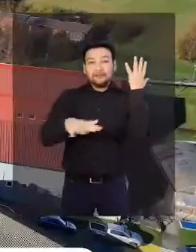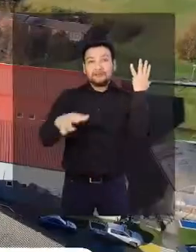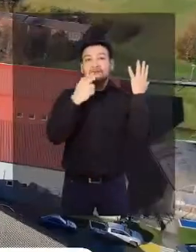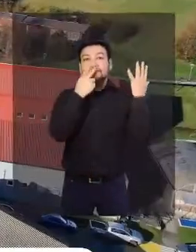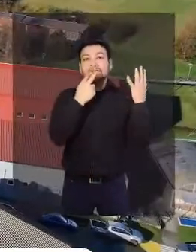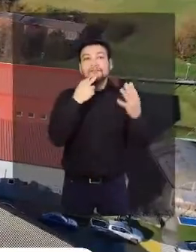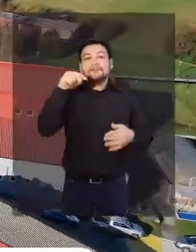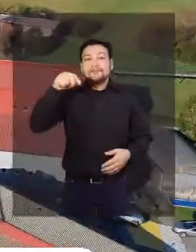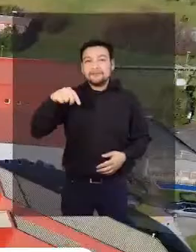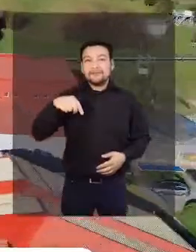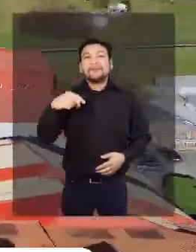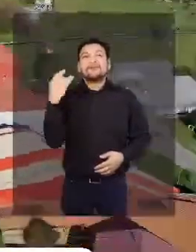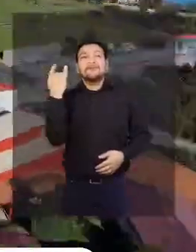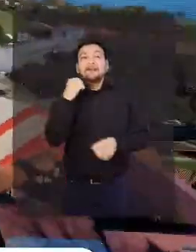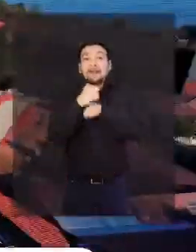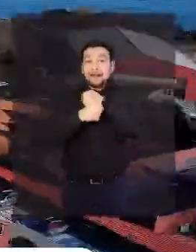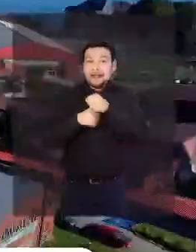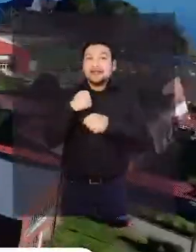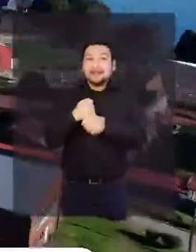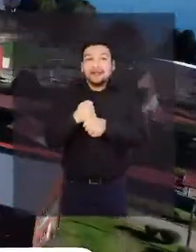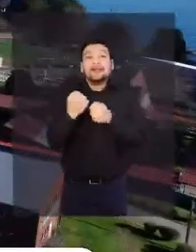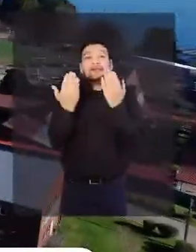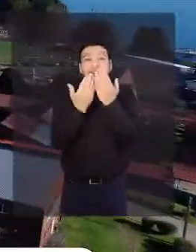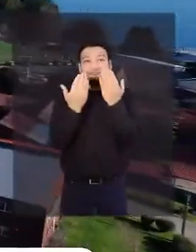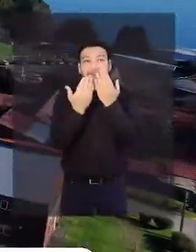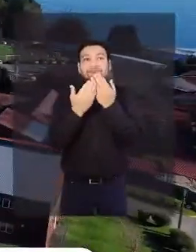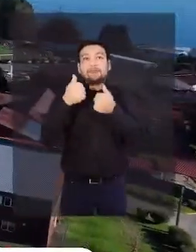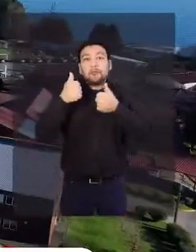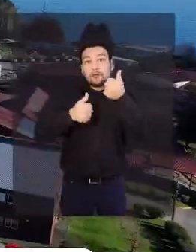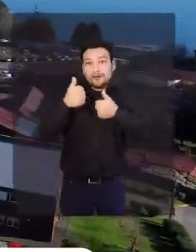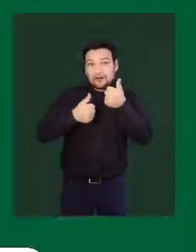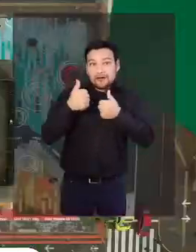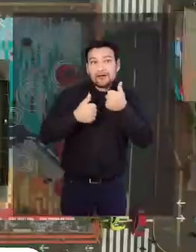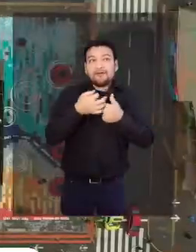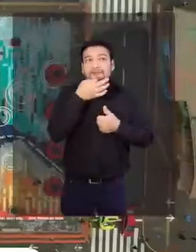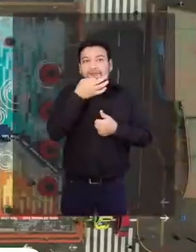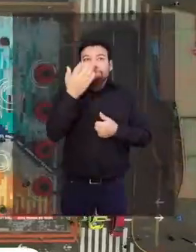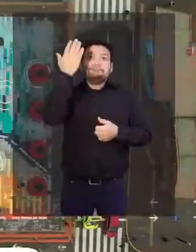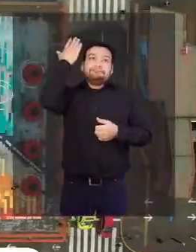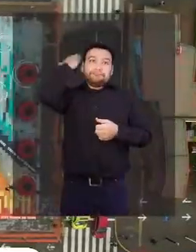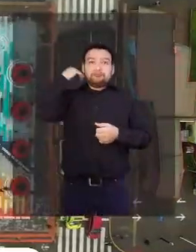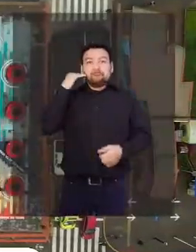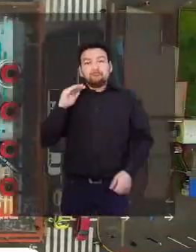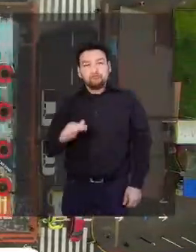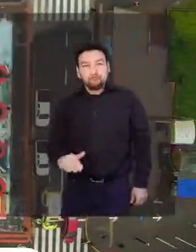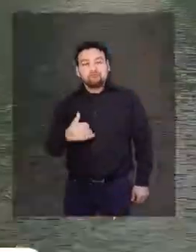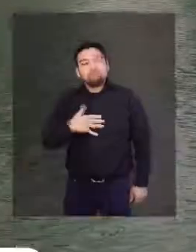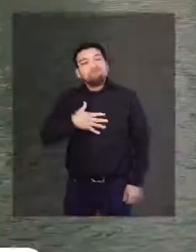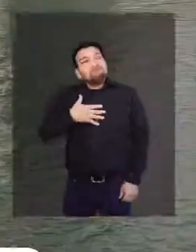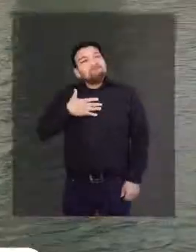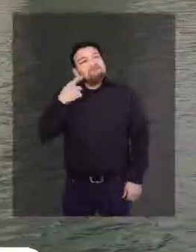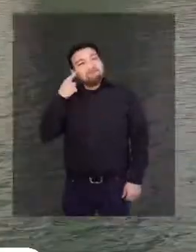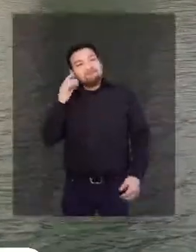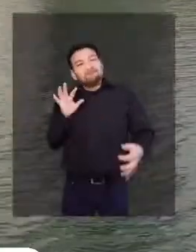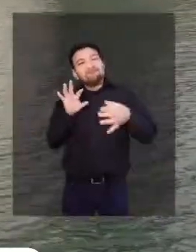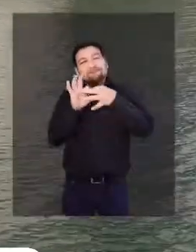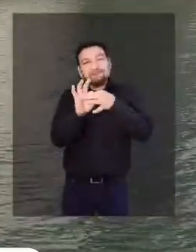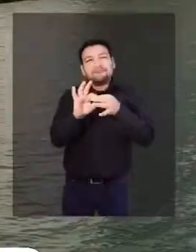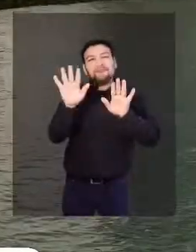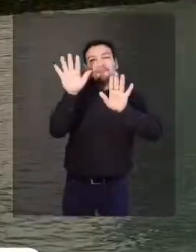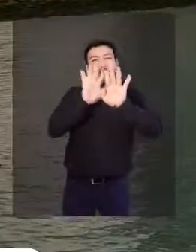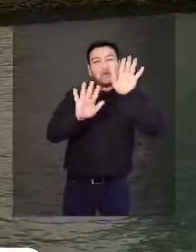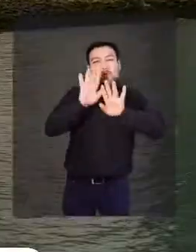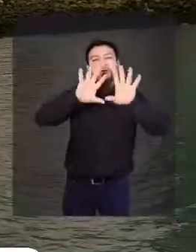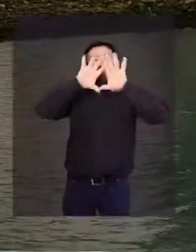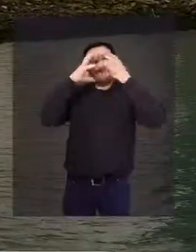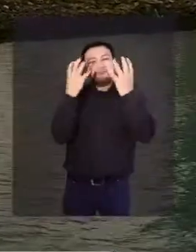las instituciones educativas más destacadas del país. El notable crecimiento de la ciudad de Puerto Montt y la